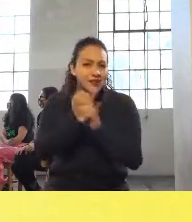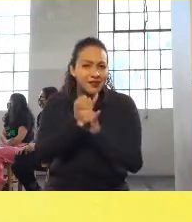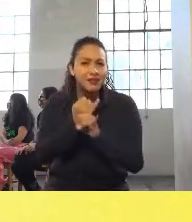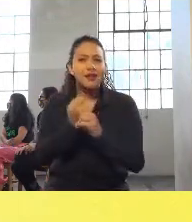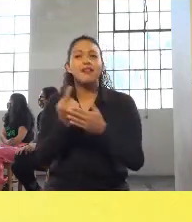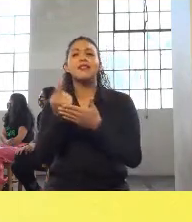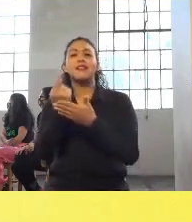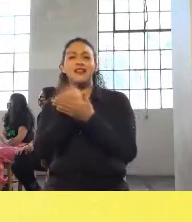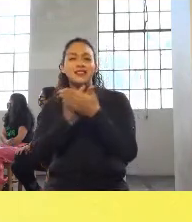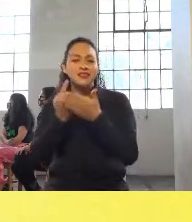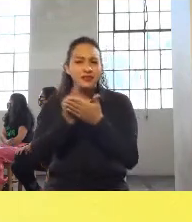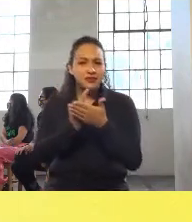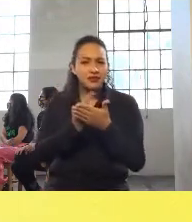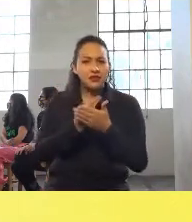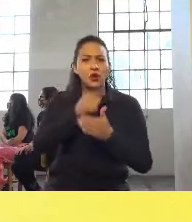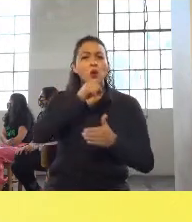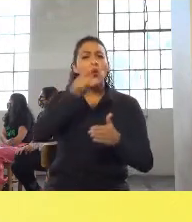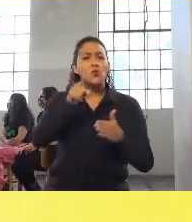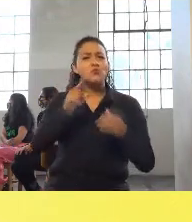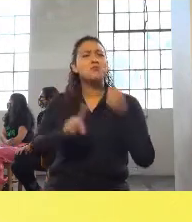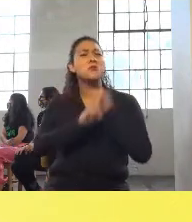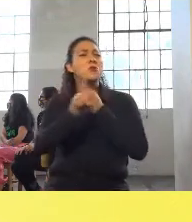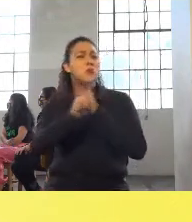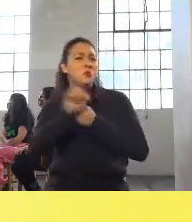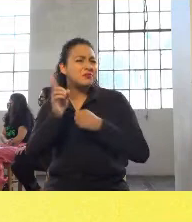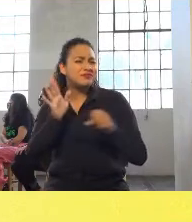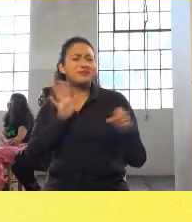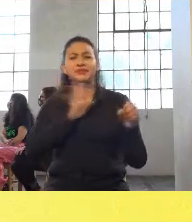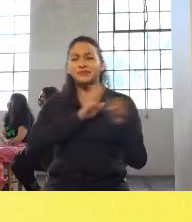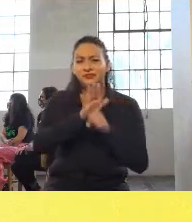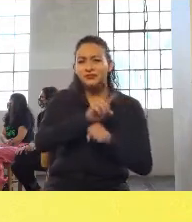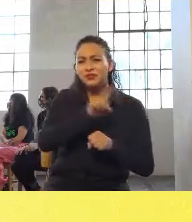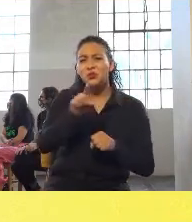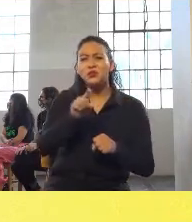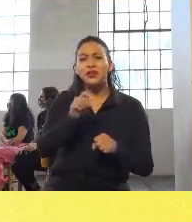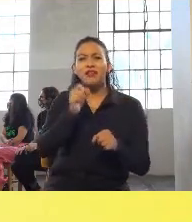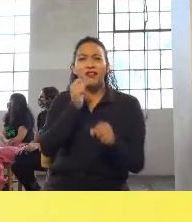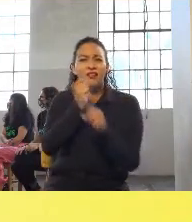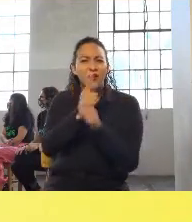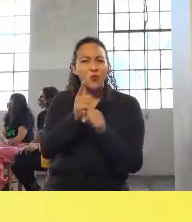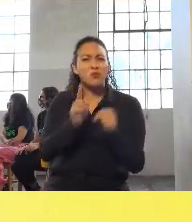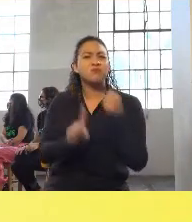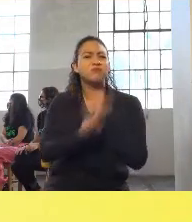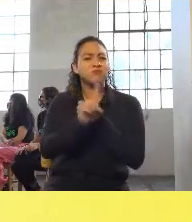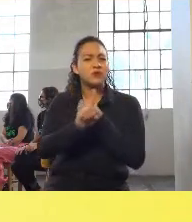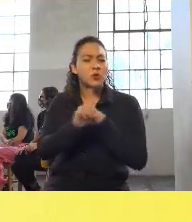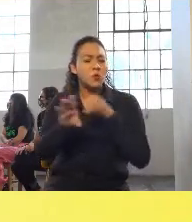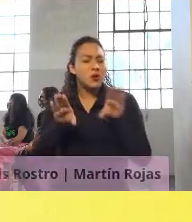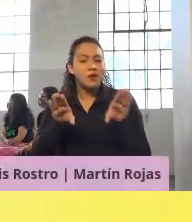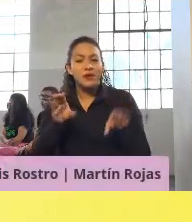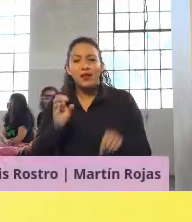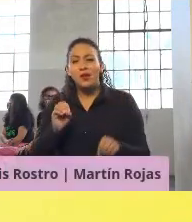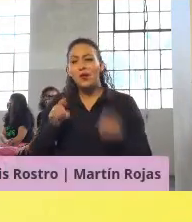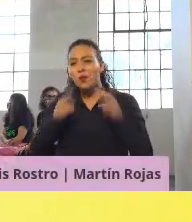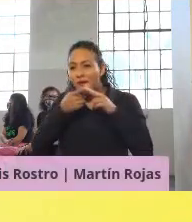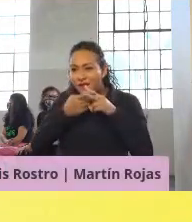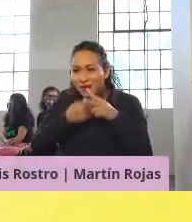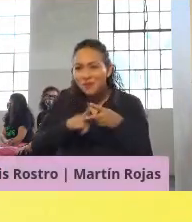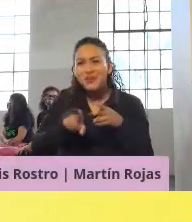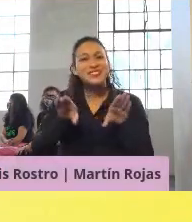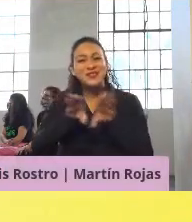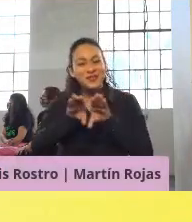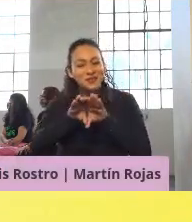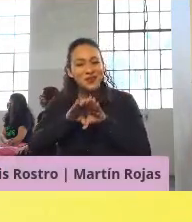es lo que se enfrentan? ¿Cómo está ahí la onda? ¿Cuál es su diagnóstico? ¿Cómo empezaron ahí en esa onda? ¿Nos pueden